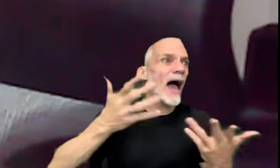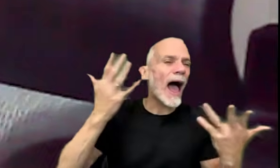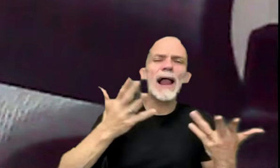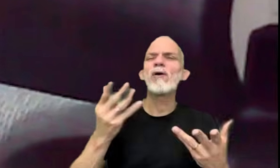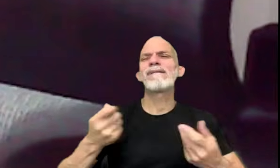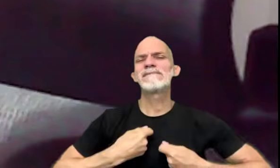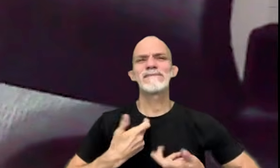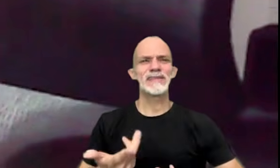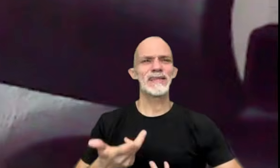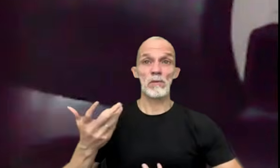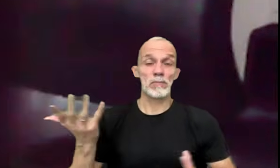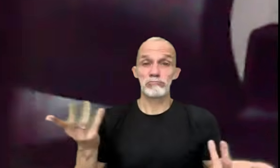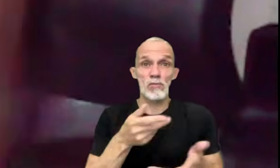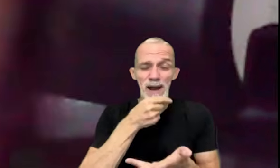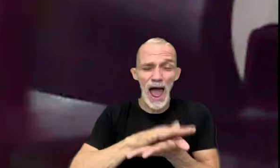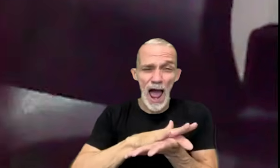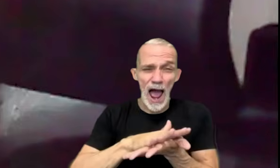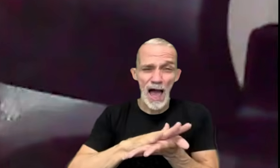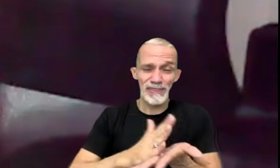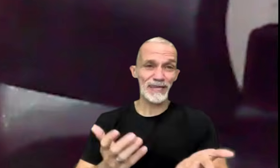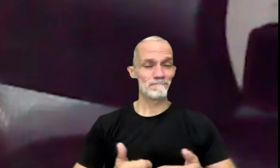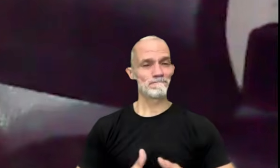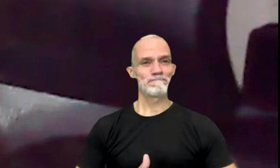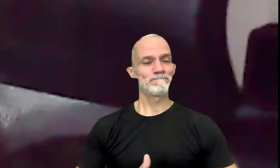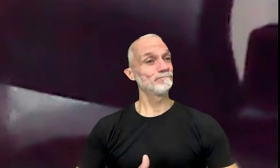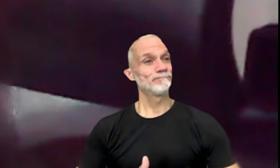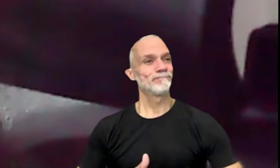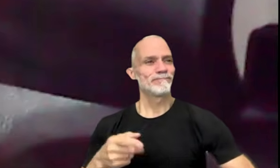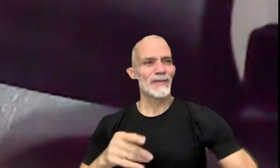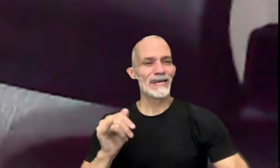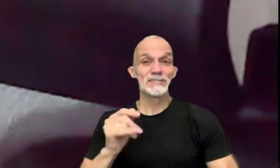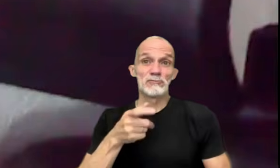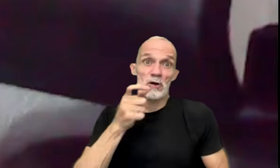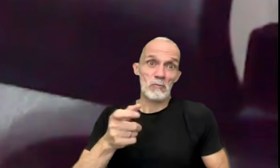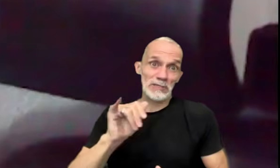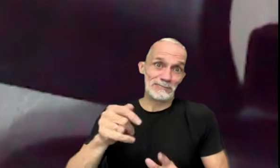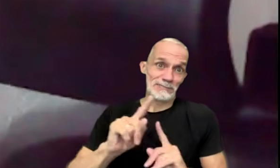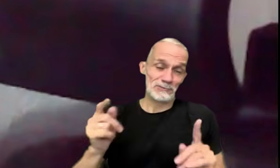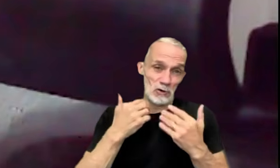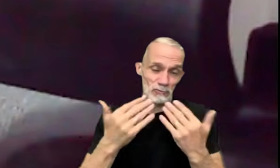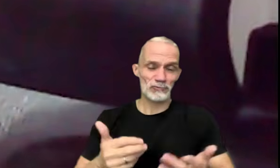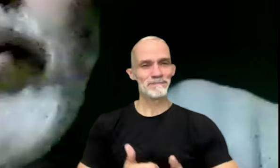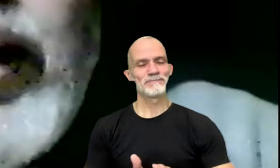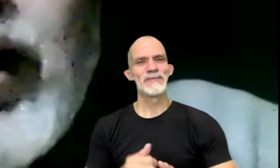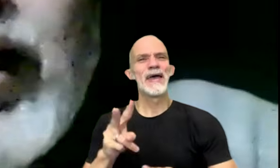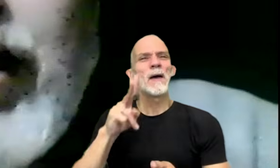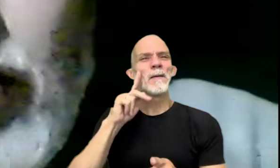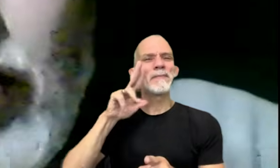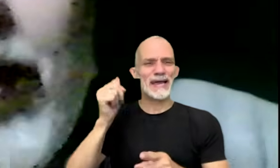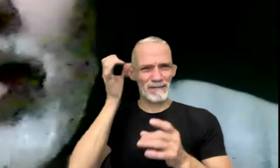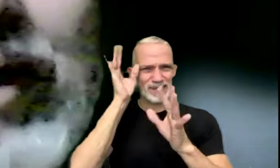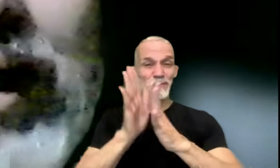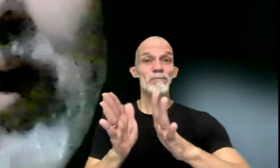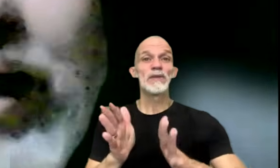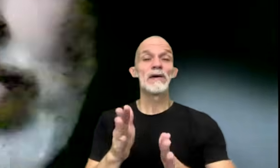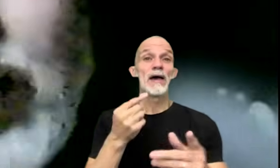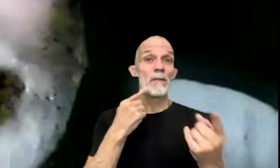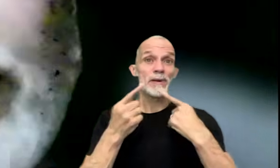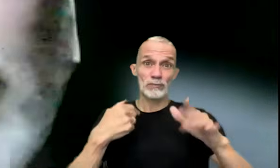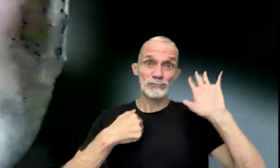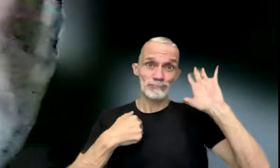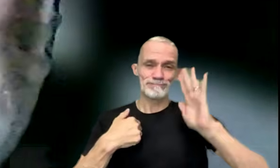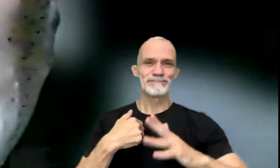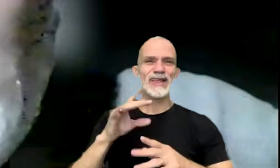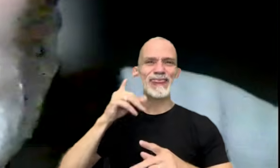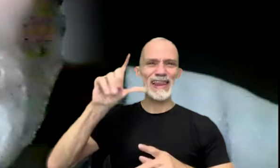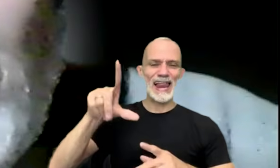por favor apórtelo, porque no hay nada. No sé, ahí sí contesté, sí. Viviana, discúlpame, la consulta la